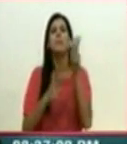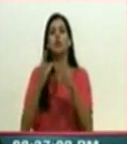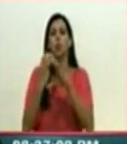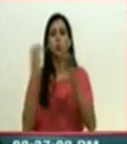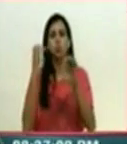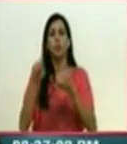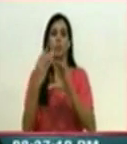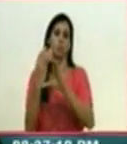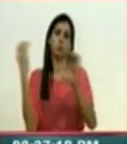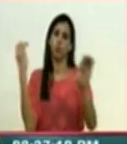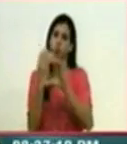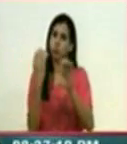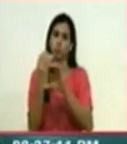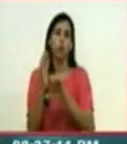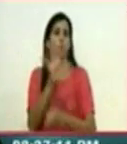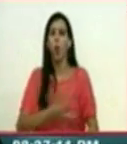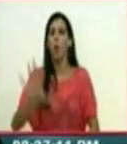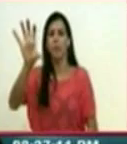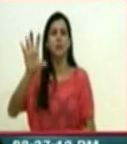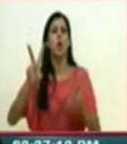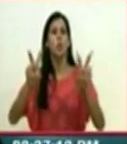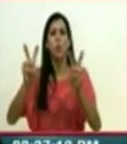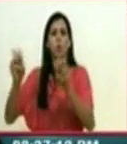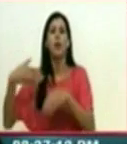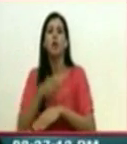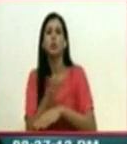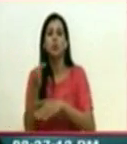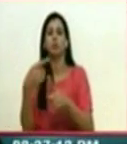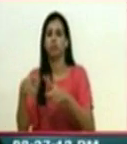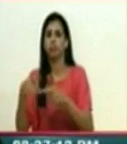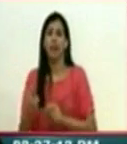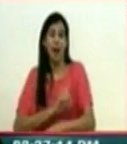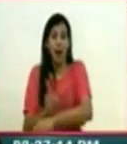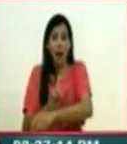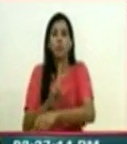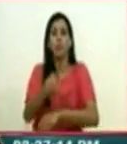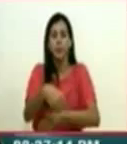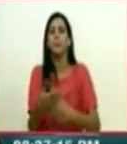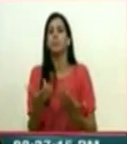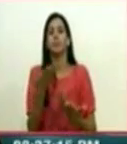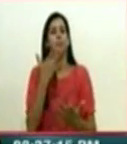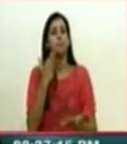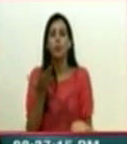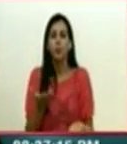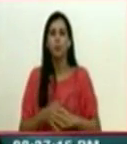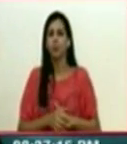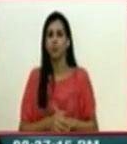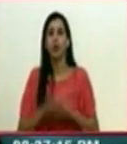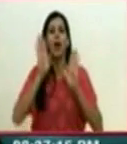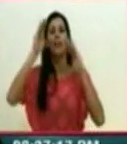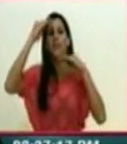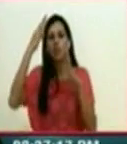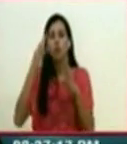de buses en todo el país, en todas las ciudades. A acelerar todo lo que tiene que ver con la